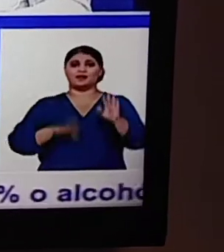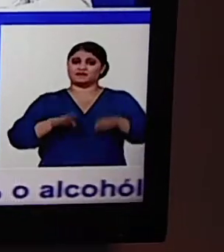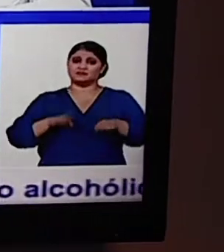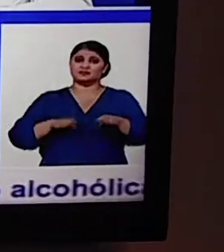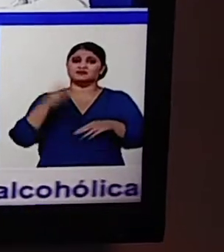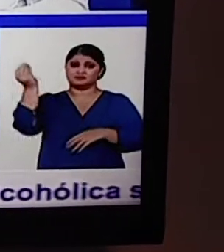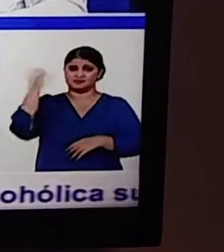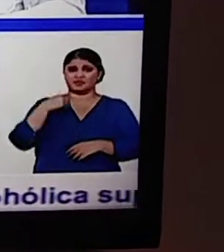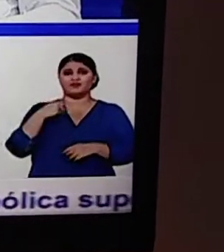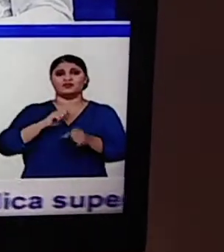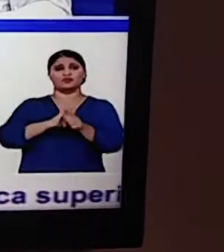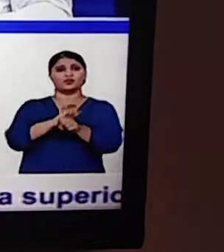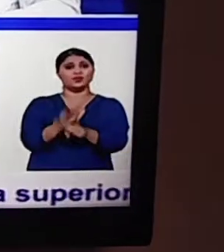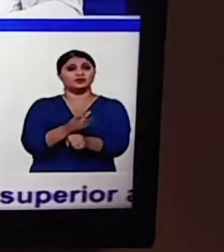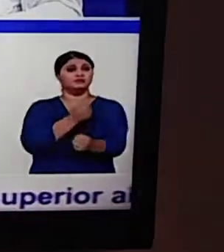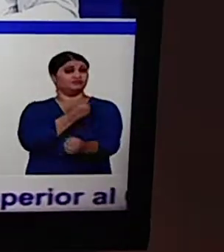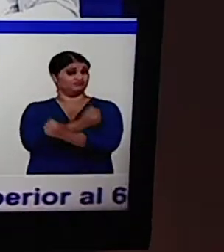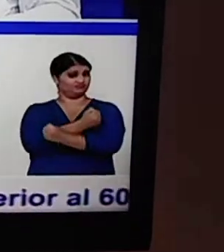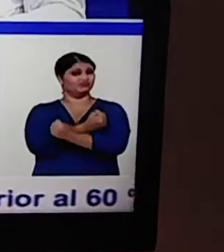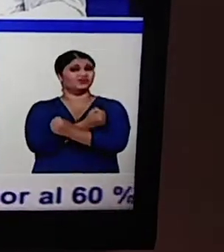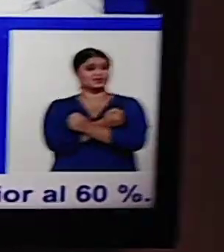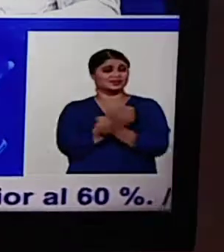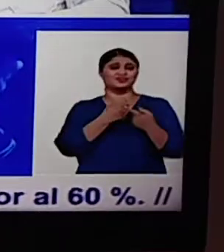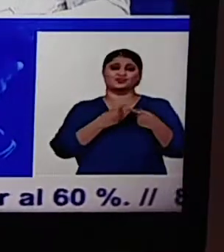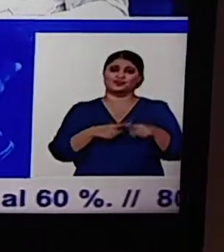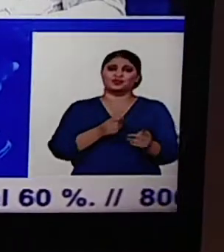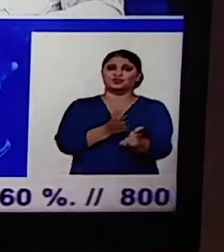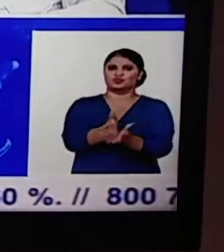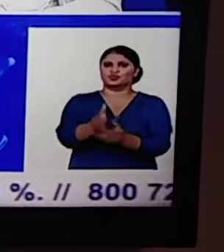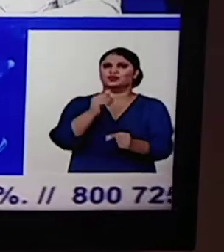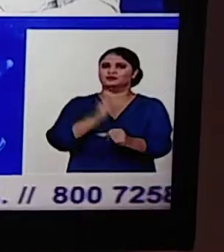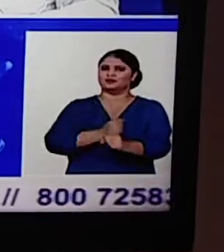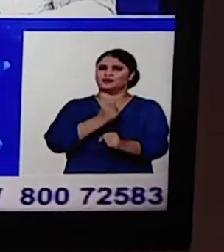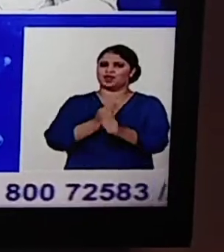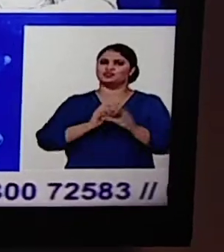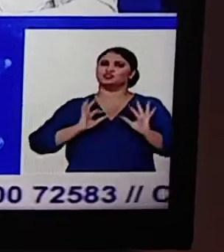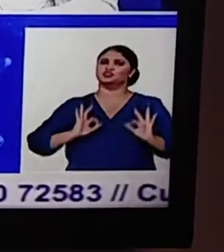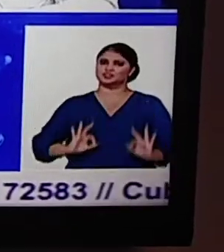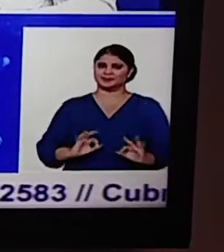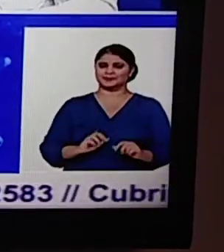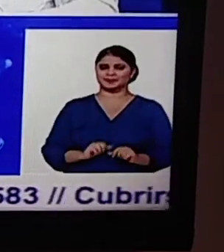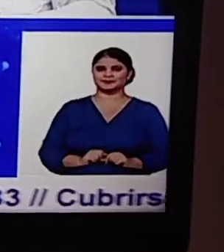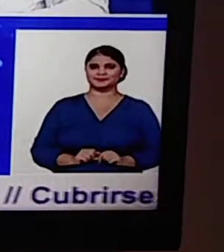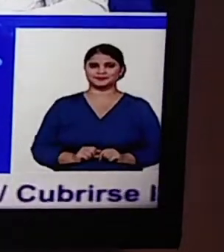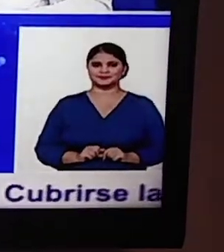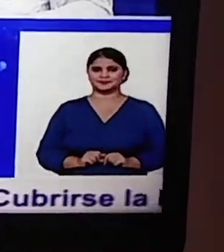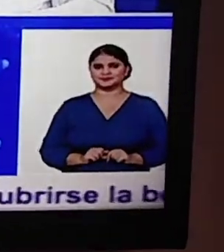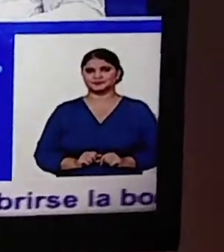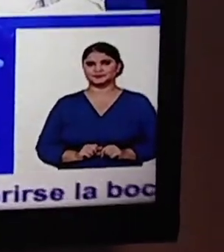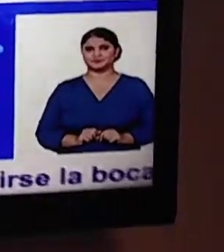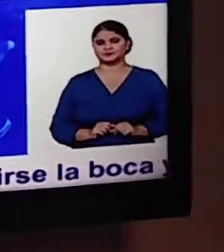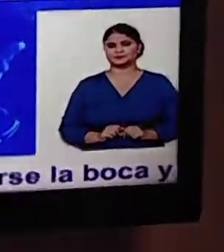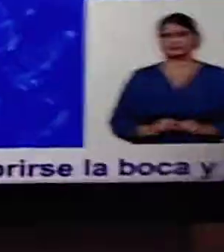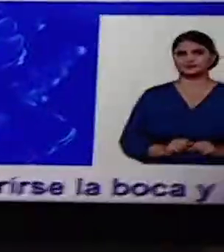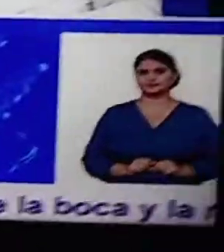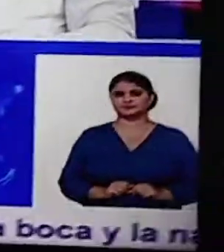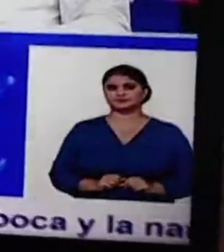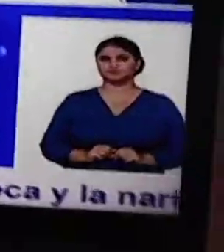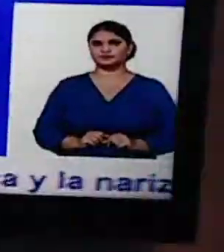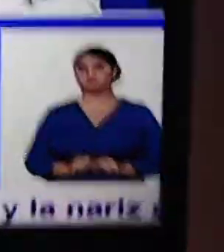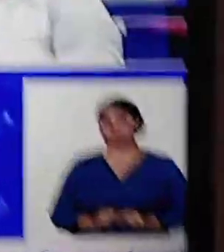que realizan, pero enfrentando y apoyando a esta terrible pandemia. Solo unos datos, como tú decías, Cuba